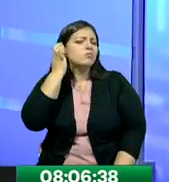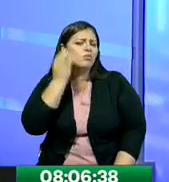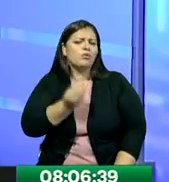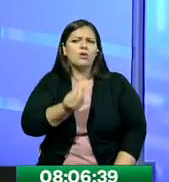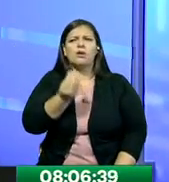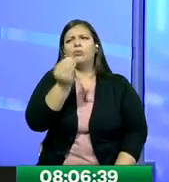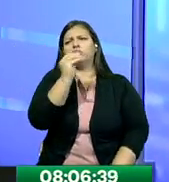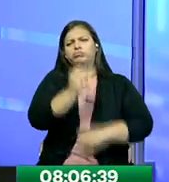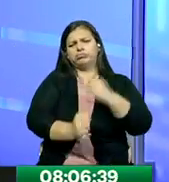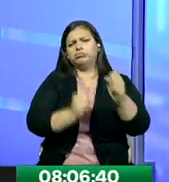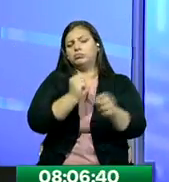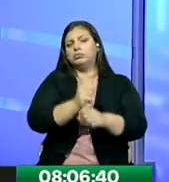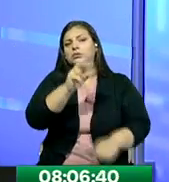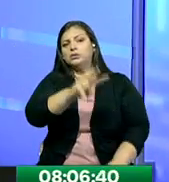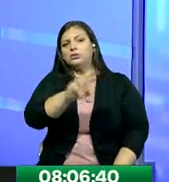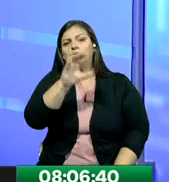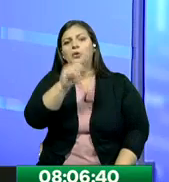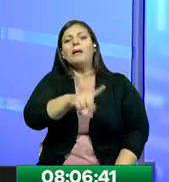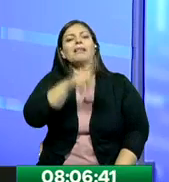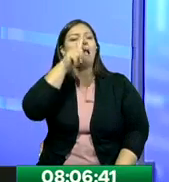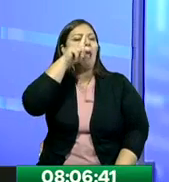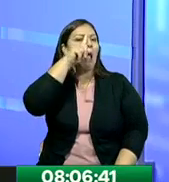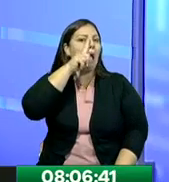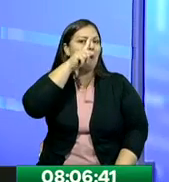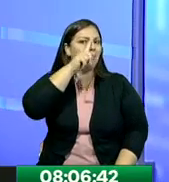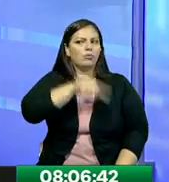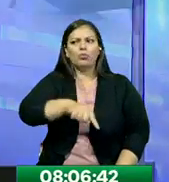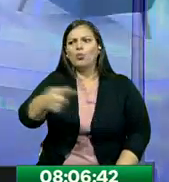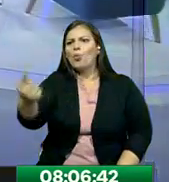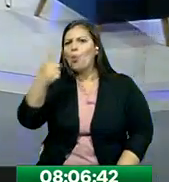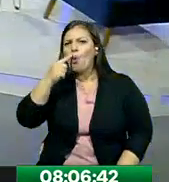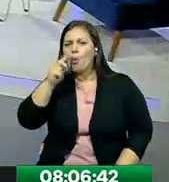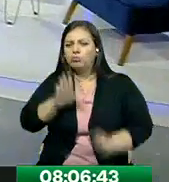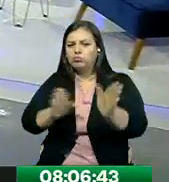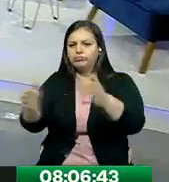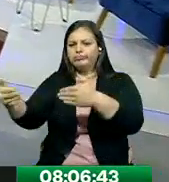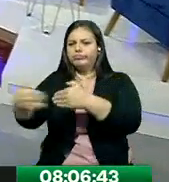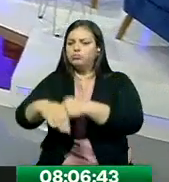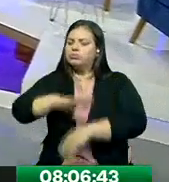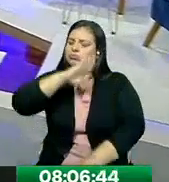crimen fue un huésped del establecimiento. El hecho ocurrió en Santo Domingo.